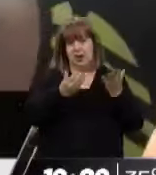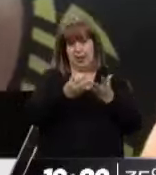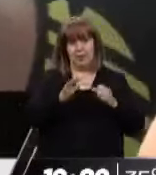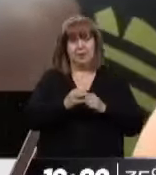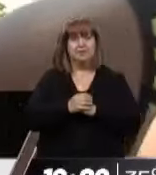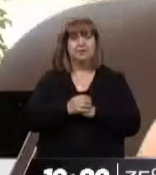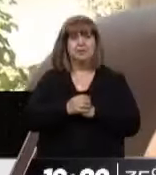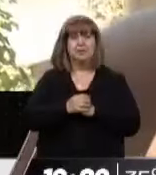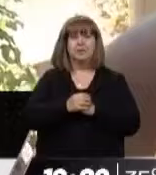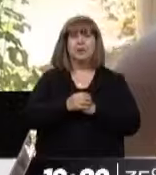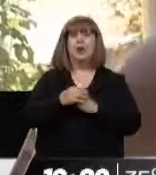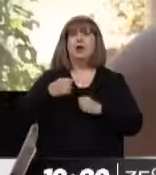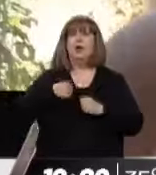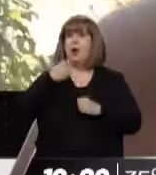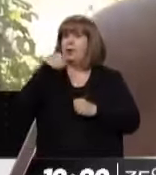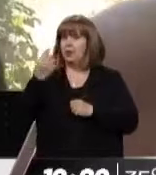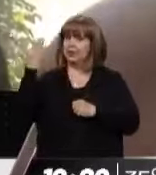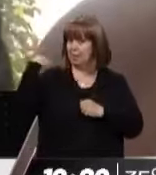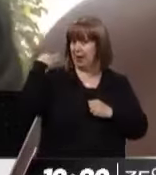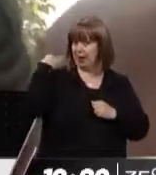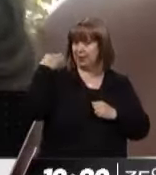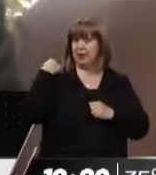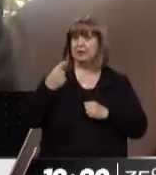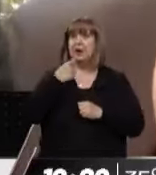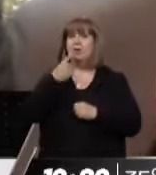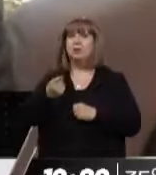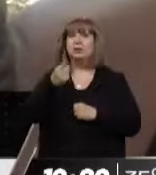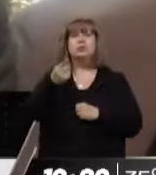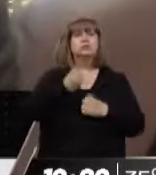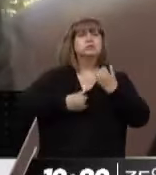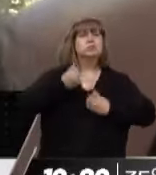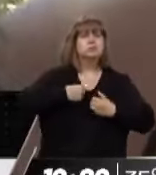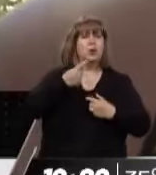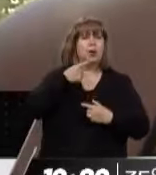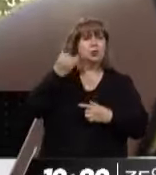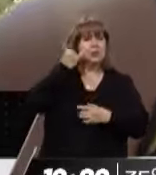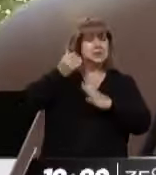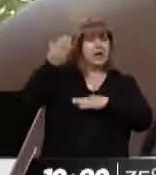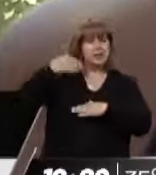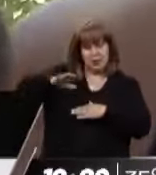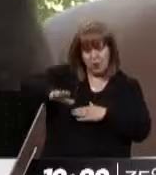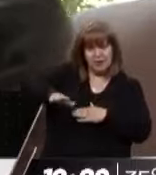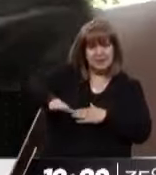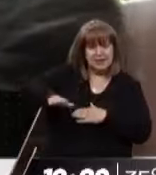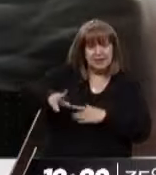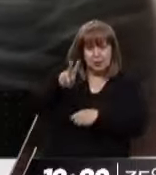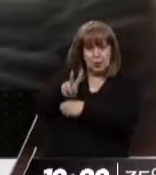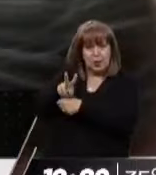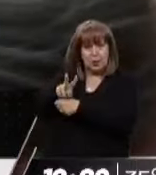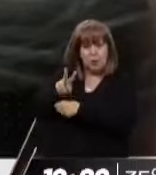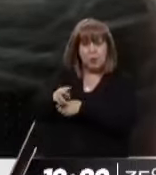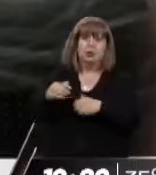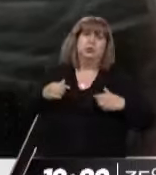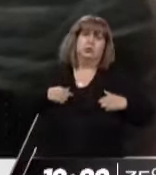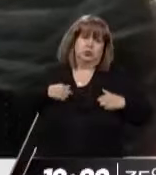que no querés hablar mucho, lo que sí me dijiste y que me parece importante es que vos has cuidado a este chico y que lo querés como un hijo, vos lo has cuidado mucho. Sí,